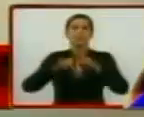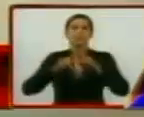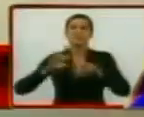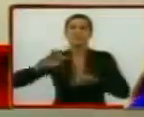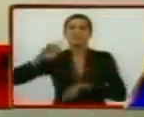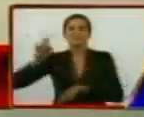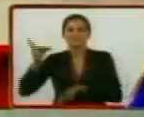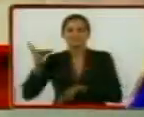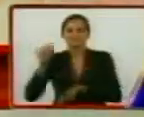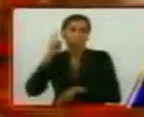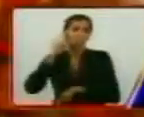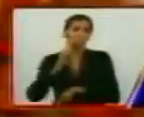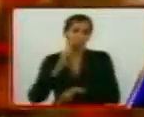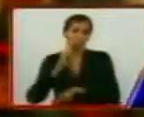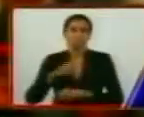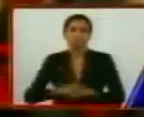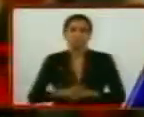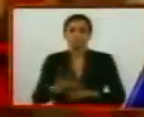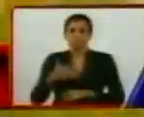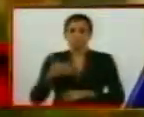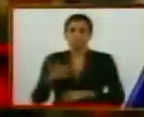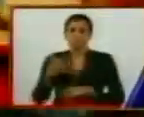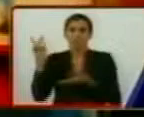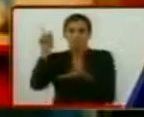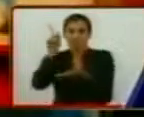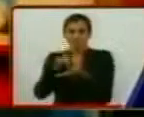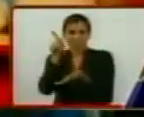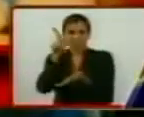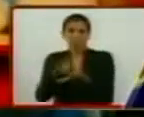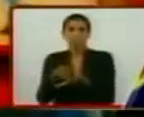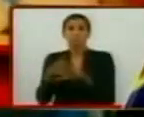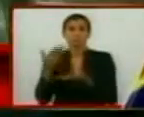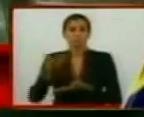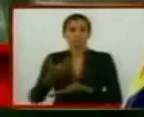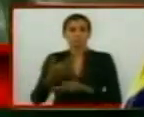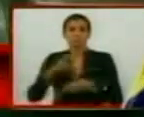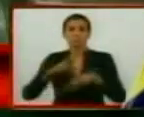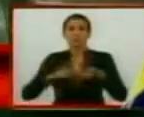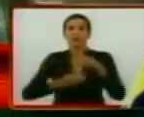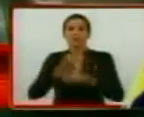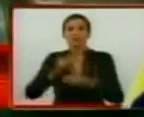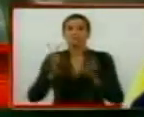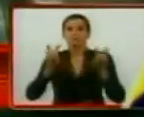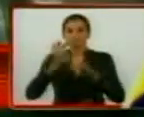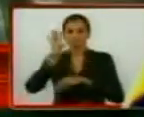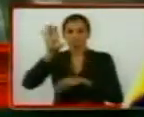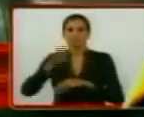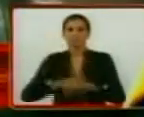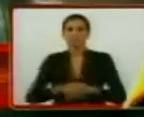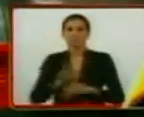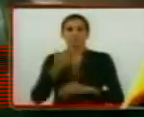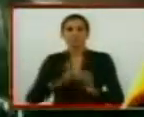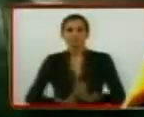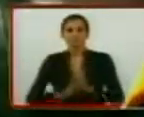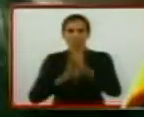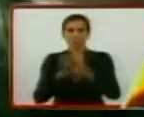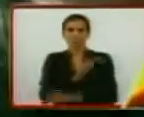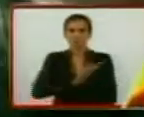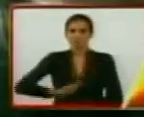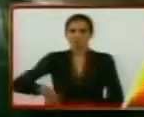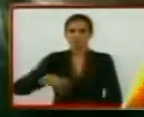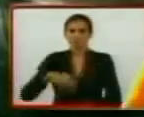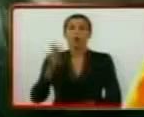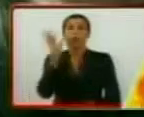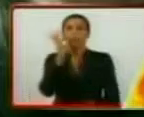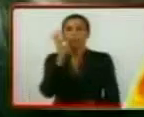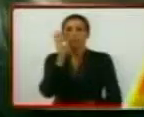Bolívar. Aseguran sentirse protagonistas de la construcción de la patria que nace bajo el liderazgo del presidente, del hombre,